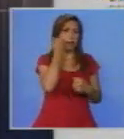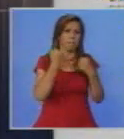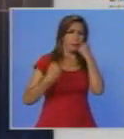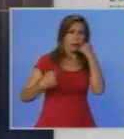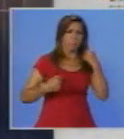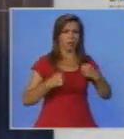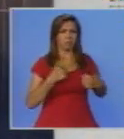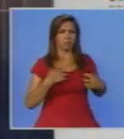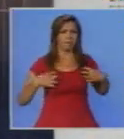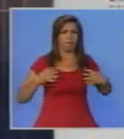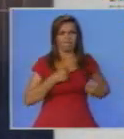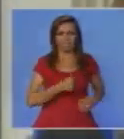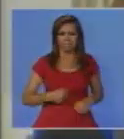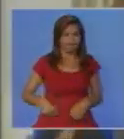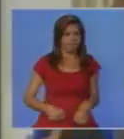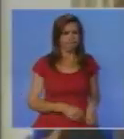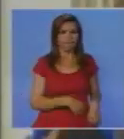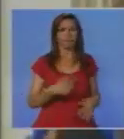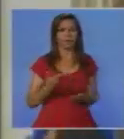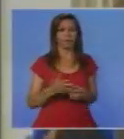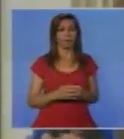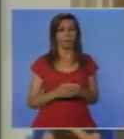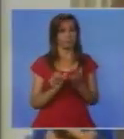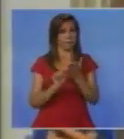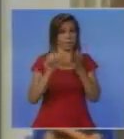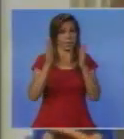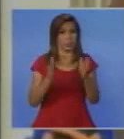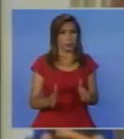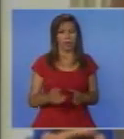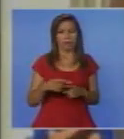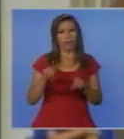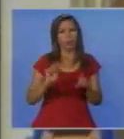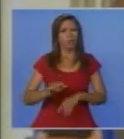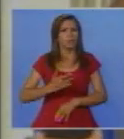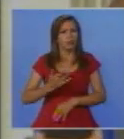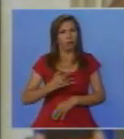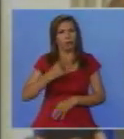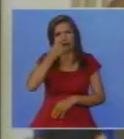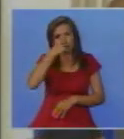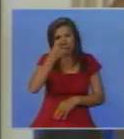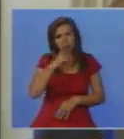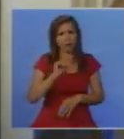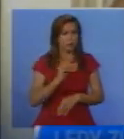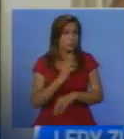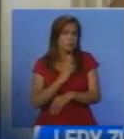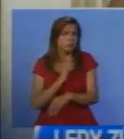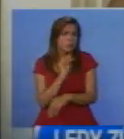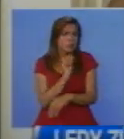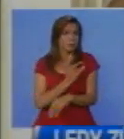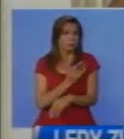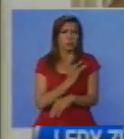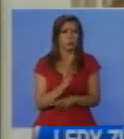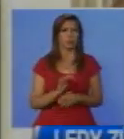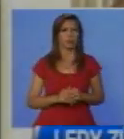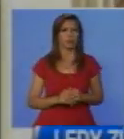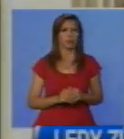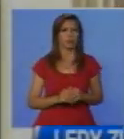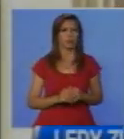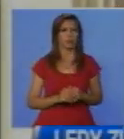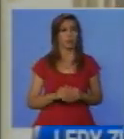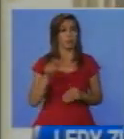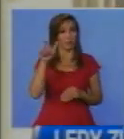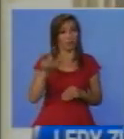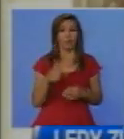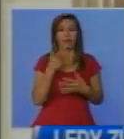jóvenes detenidos. La ministra de Justicia habla de síntomas gripales y lesiones menores. Paciente refiere dolor de cuello y